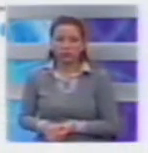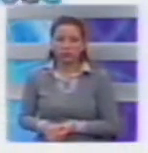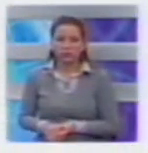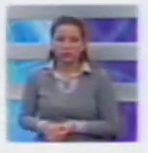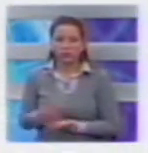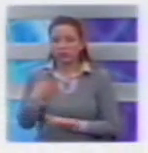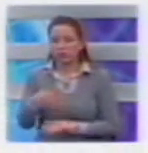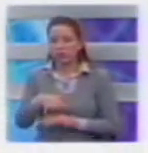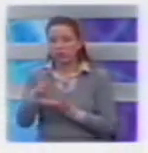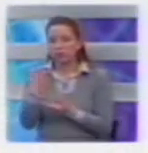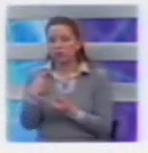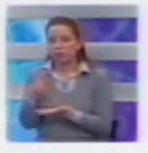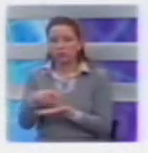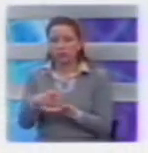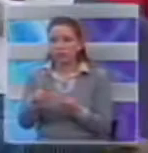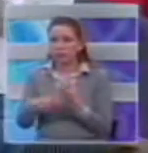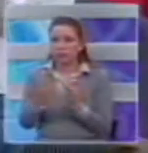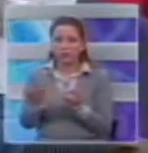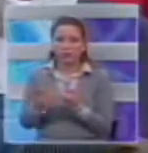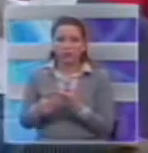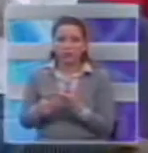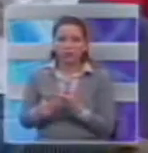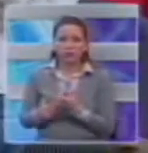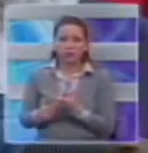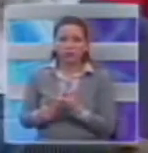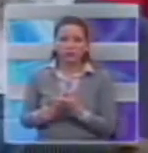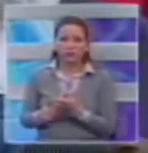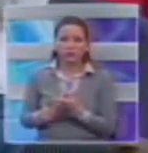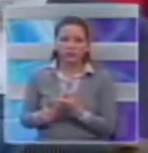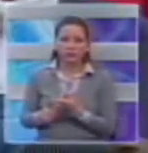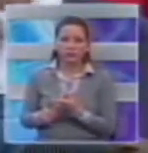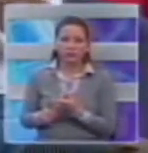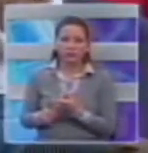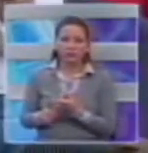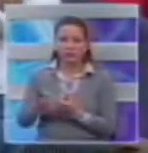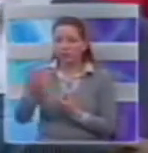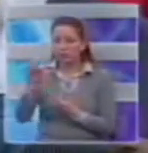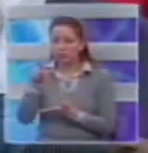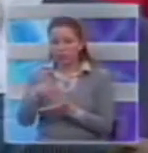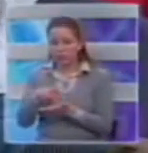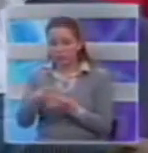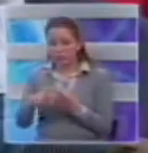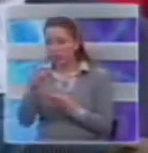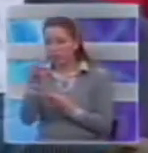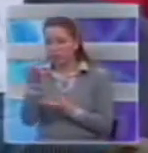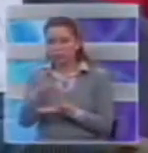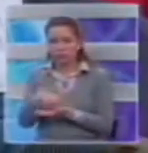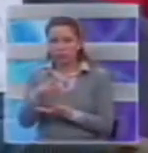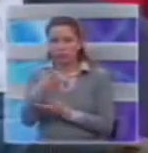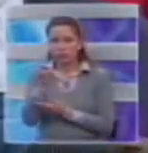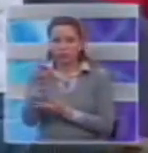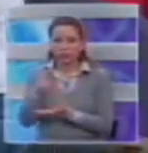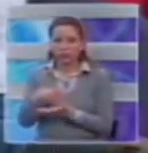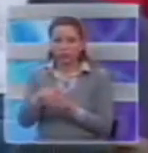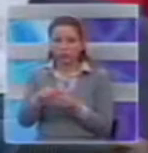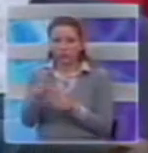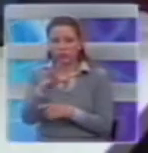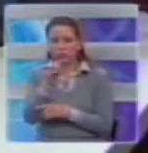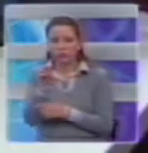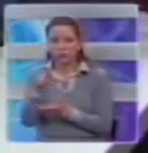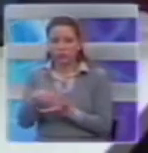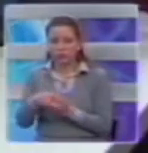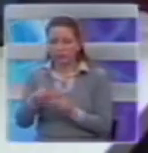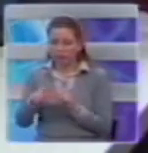ofrecemos paquetes de puntos que van desde 50 puntos, 100 puntos, 200 puntos o 500 puntos.